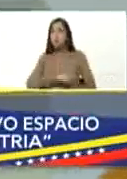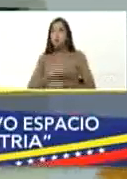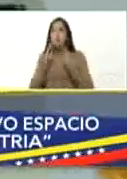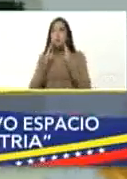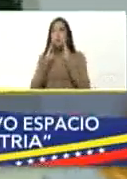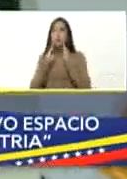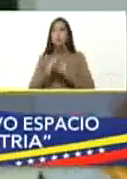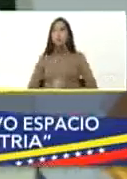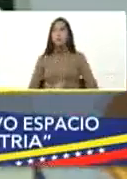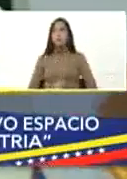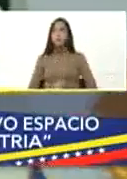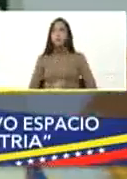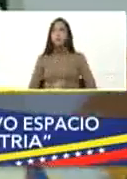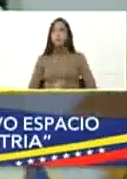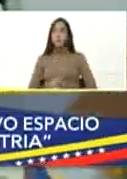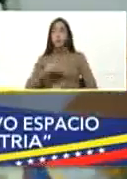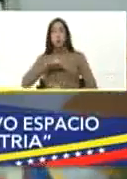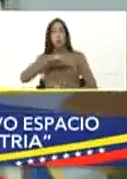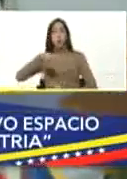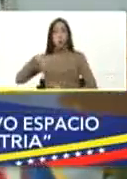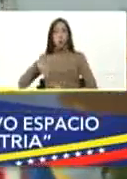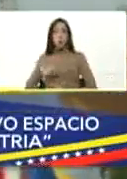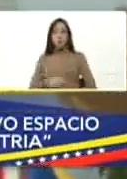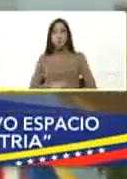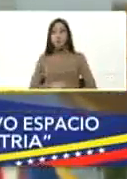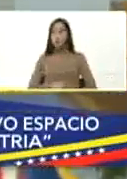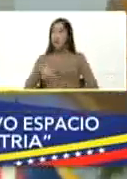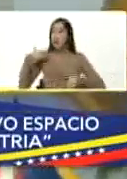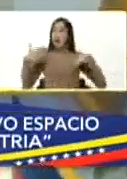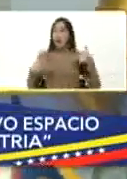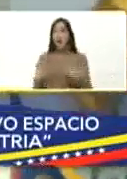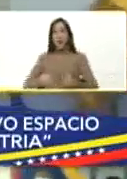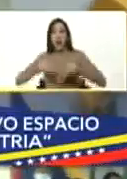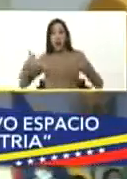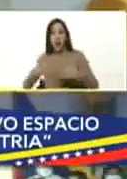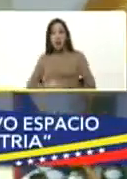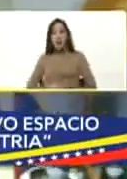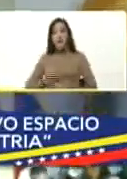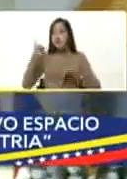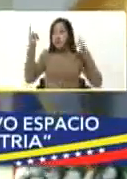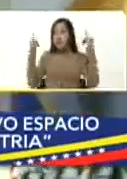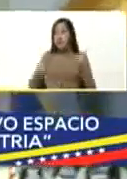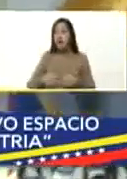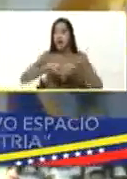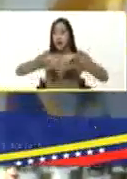beneficiarios. Para nosotros es una gran alegría celebrar el hito